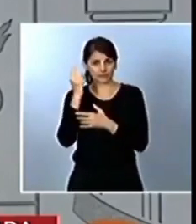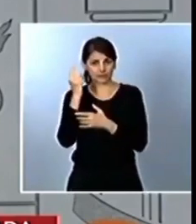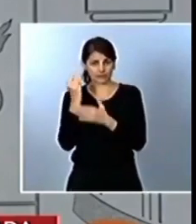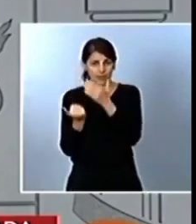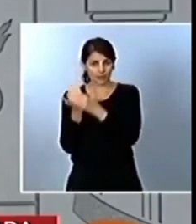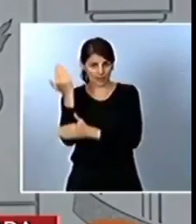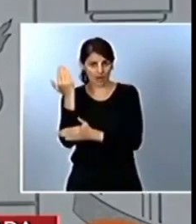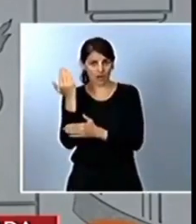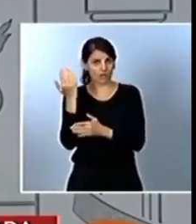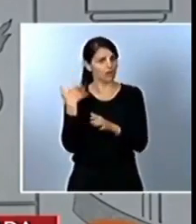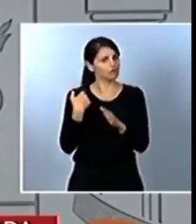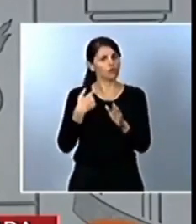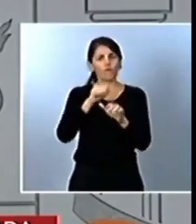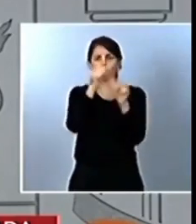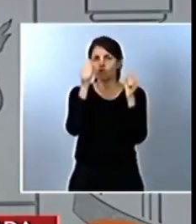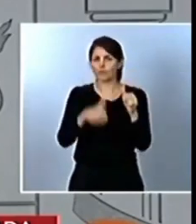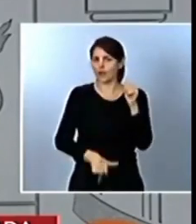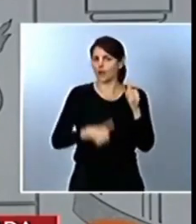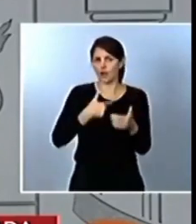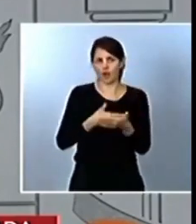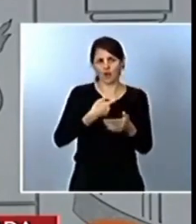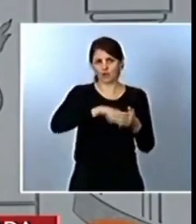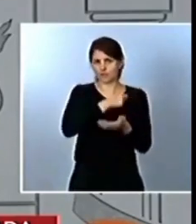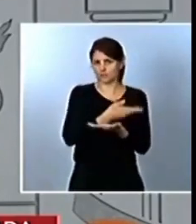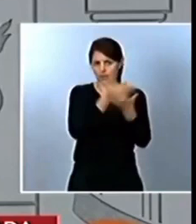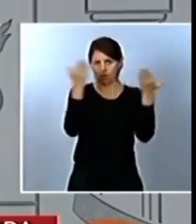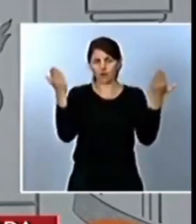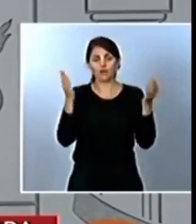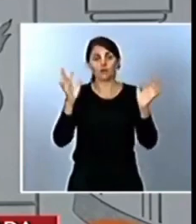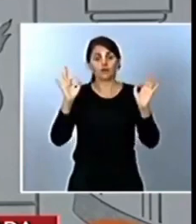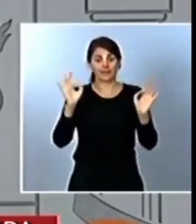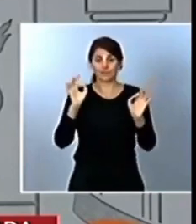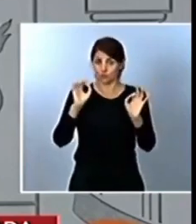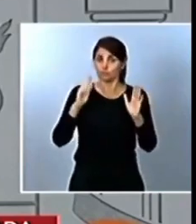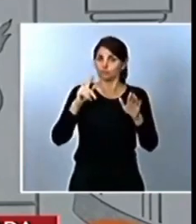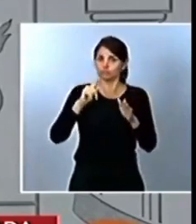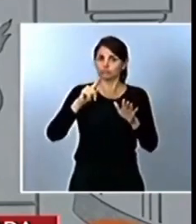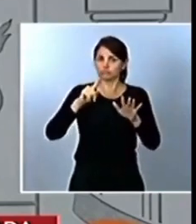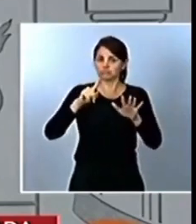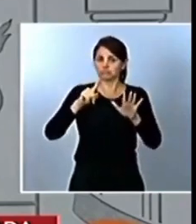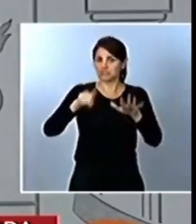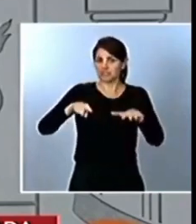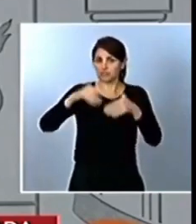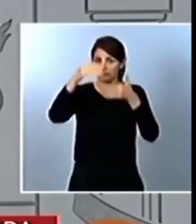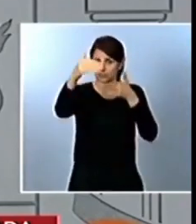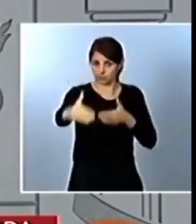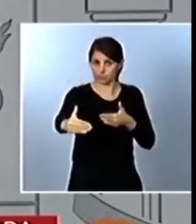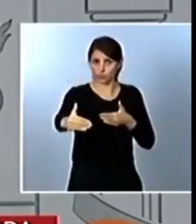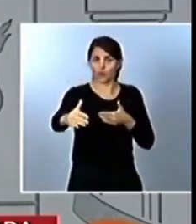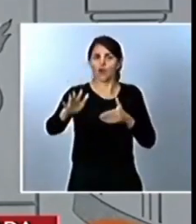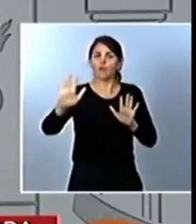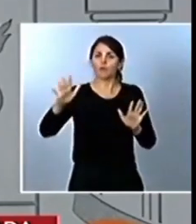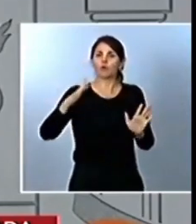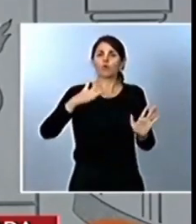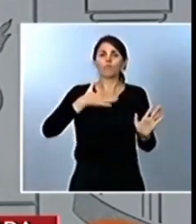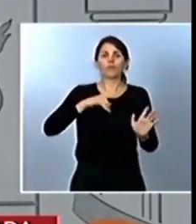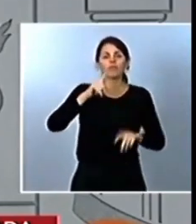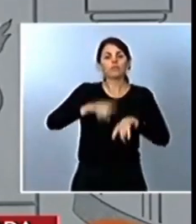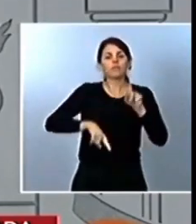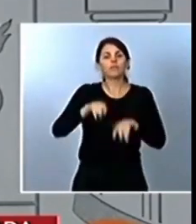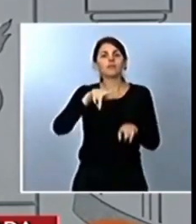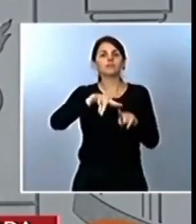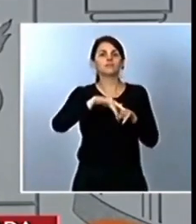medida en principio duraría esos 6 meses, pero podría lógicamente verse alterada en función de lo que